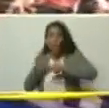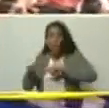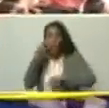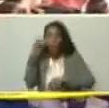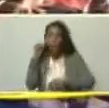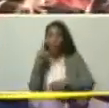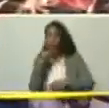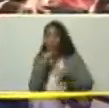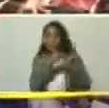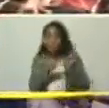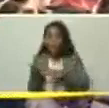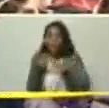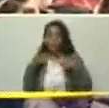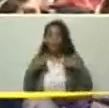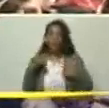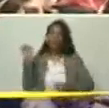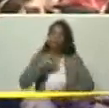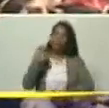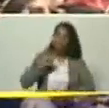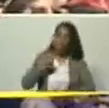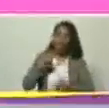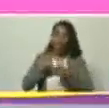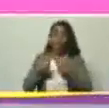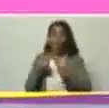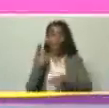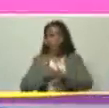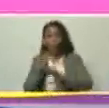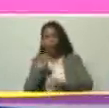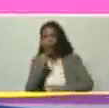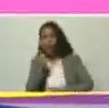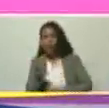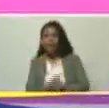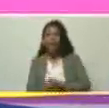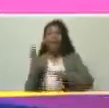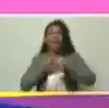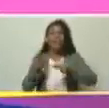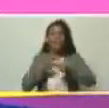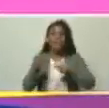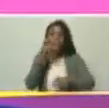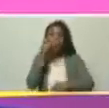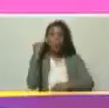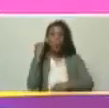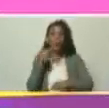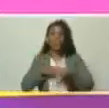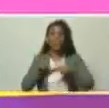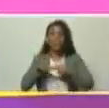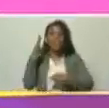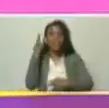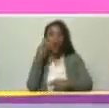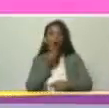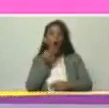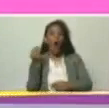no hay plan vacacional. Claro que sí, presidente. Entonces, ¿por qué no lo dice? Niños, niñas y jóvenes, presidente. Ajá.